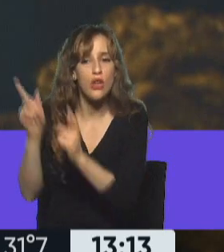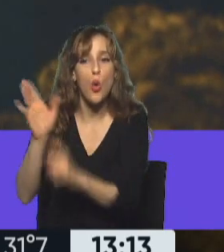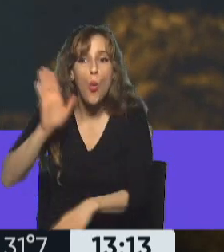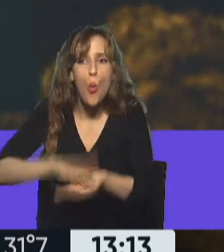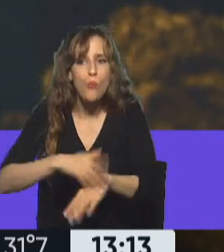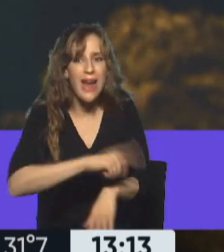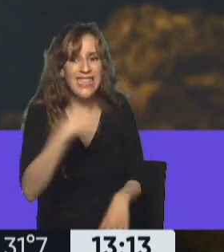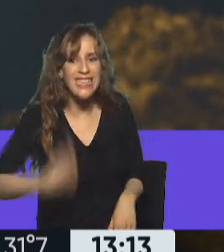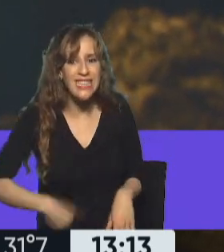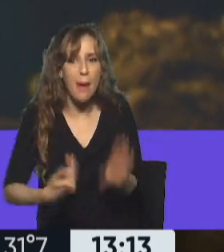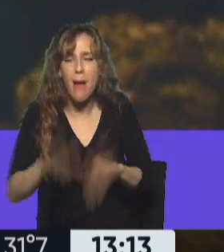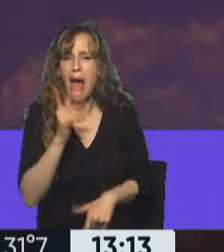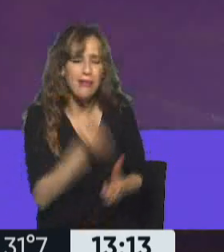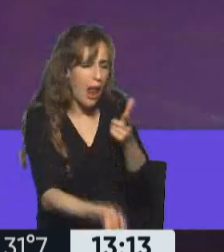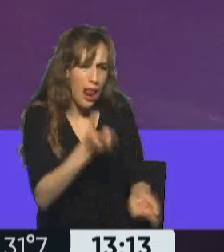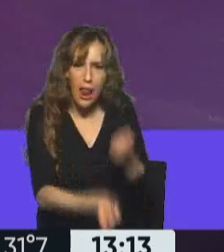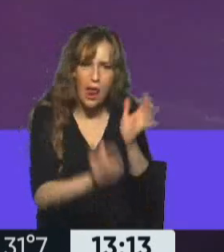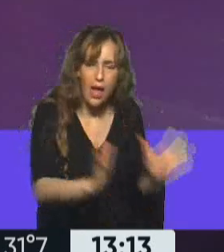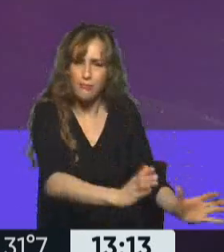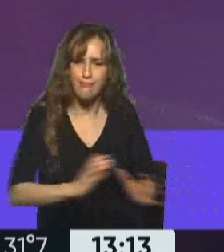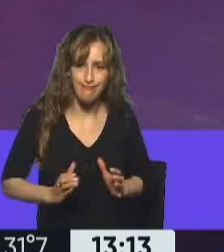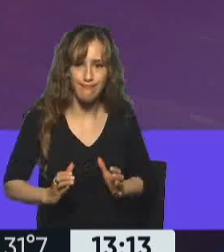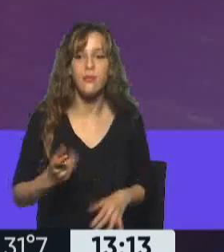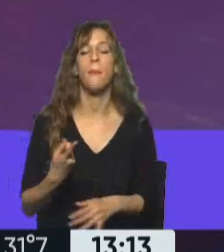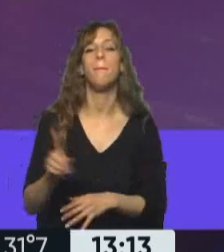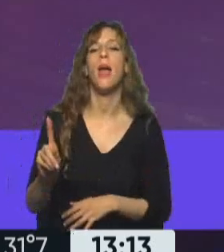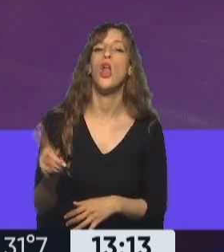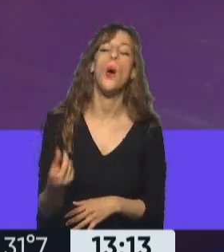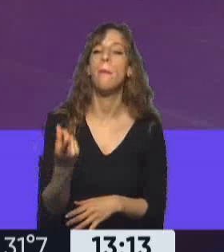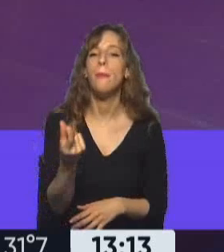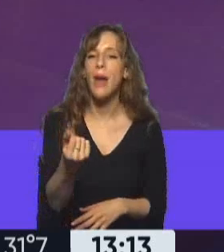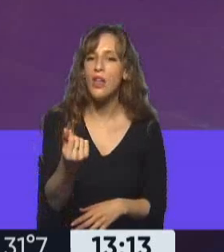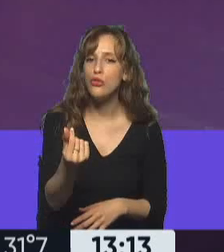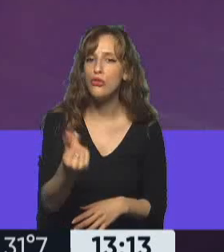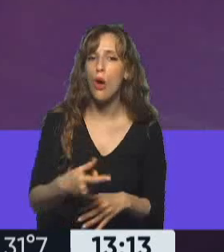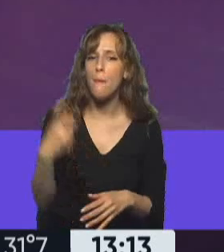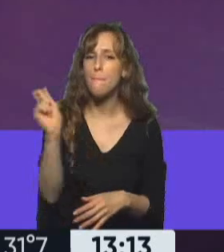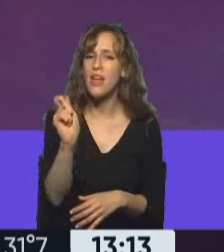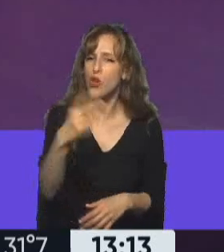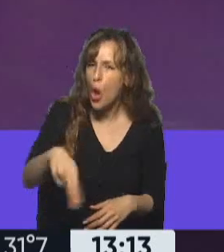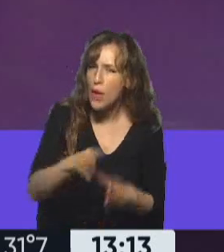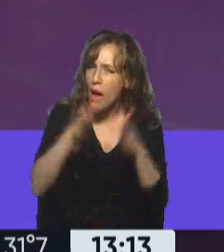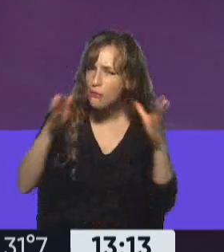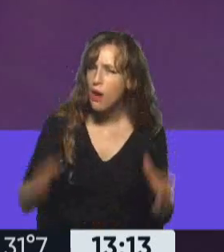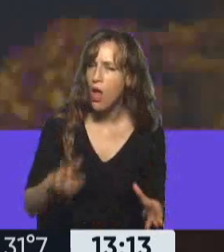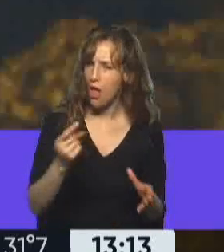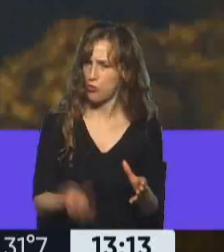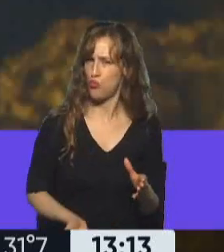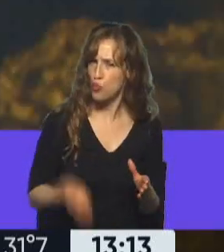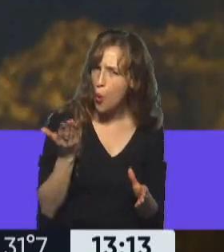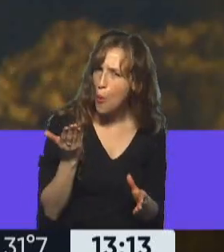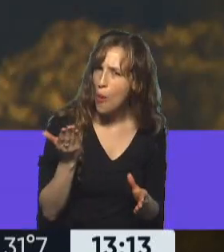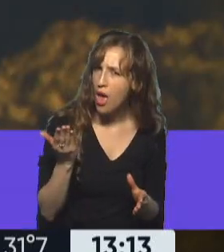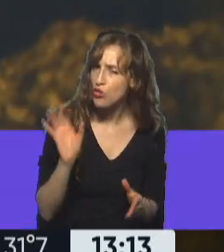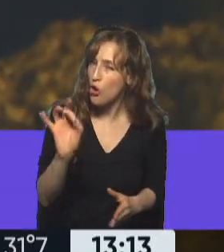existe, en este caso de China. Pero digo, el precio aumentó particularmente en noviembre, el precio internacional, como para explicar esta suba